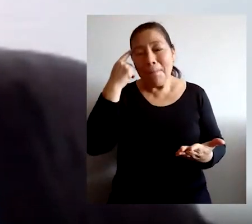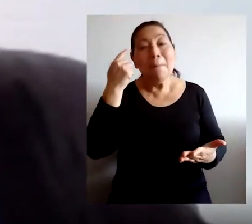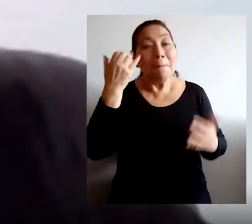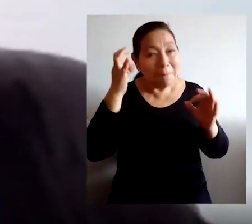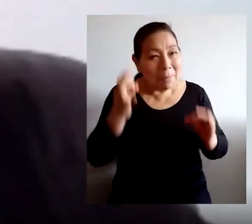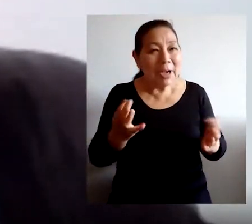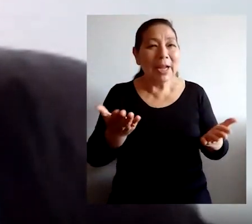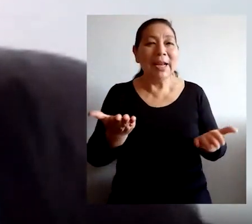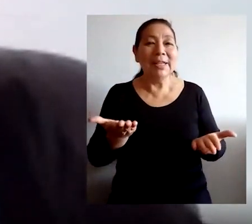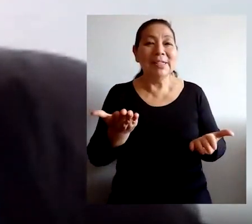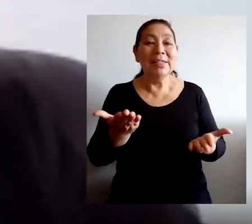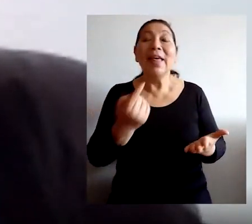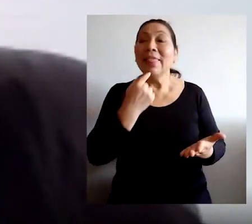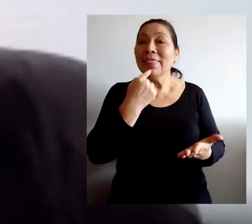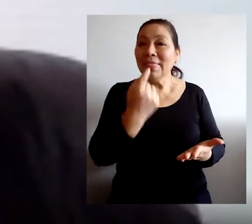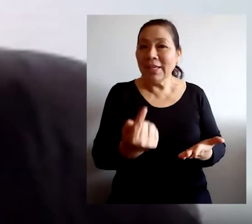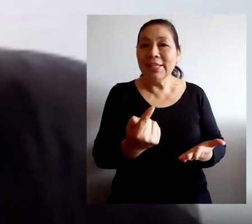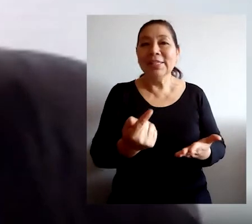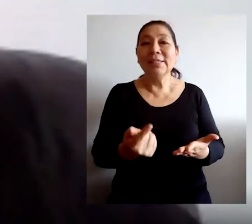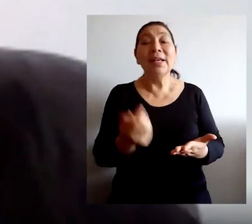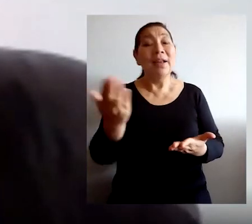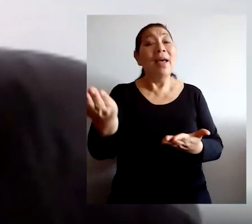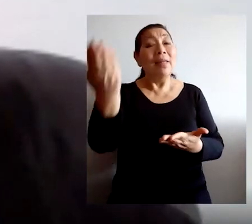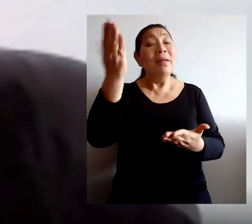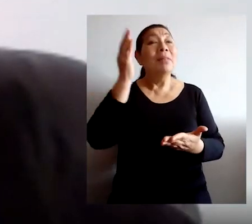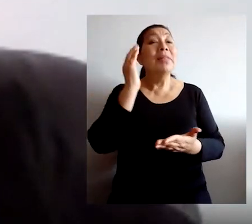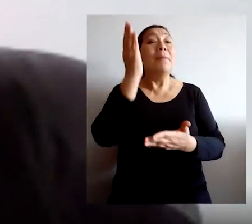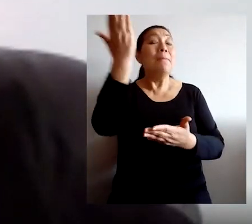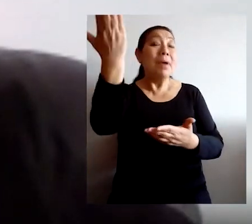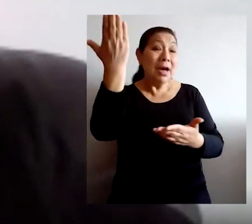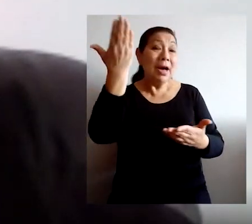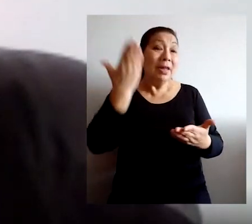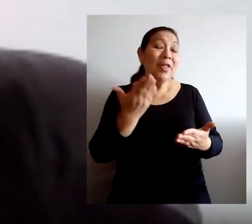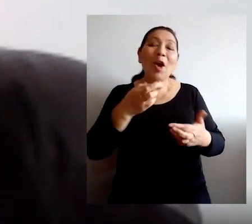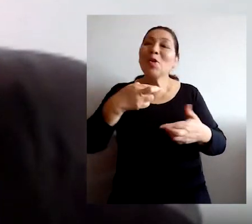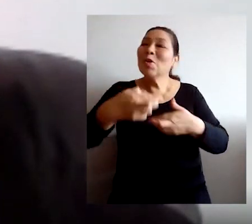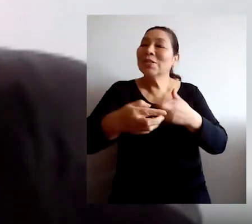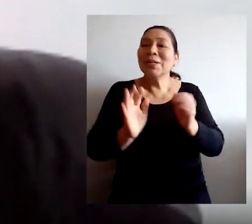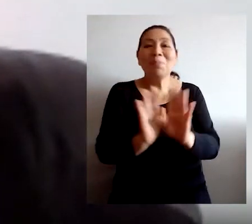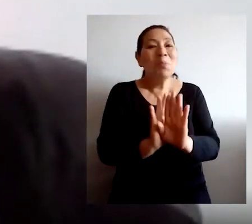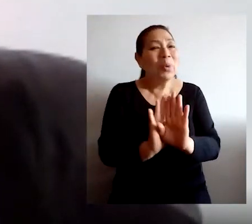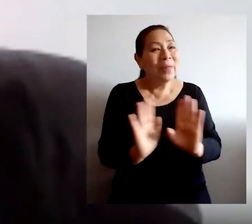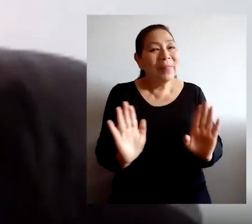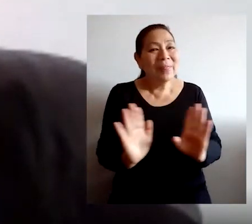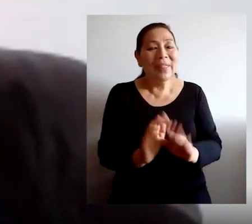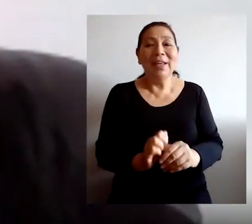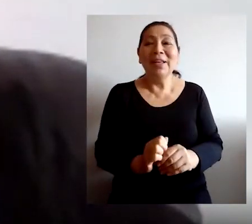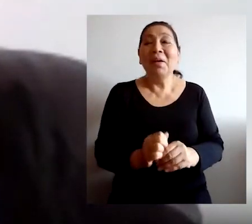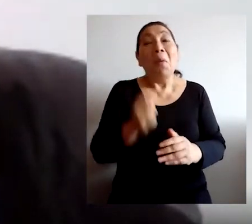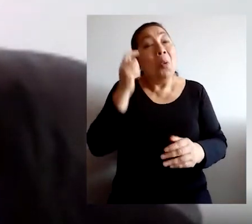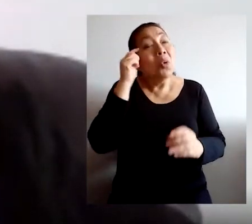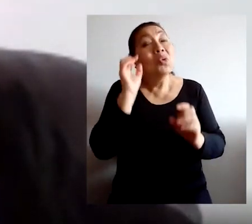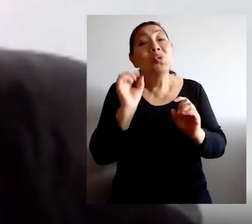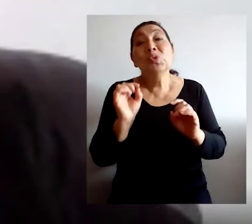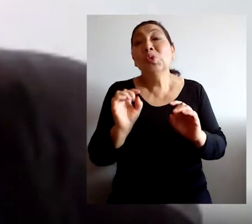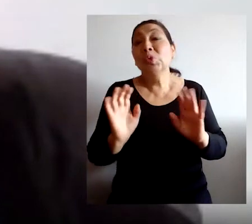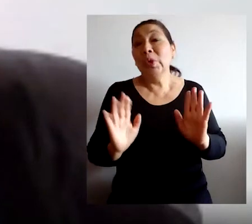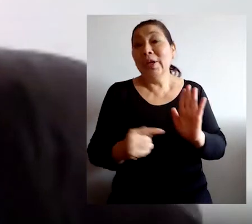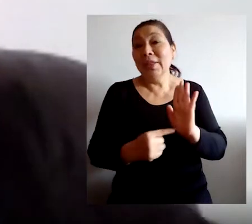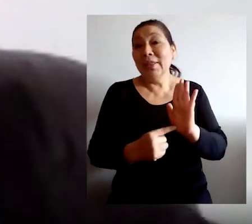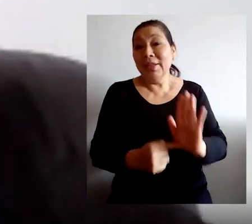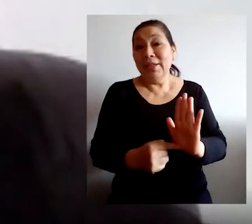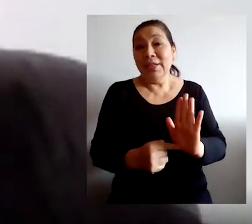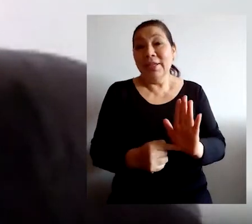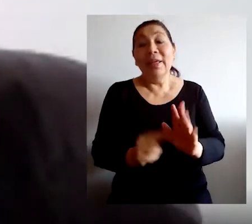eso nosotros reafirmamos que la demanda en este caso es improcedente. Y en el hipotético caso que se plantea